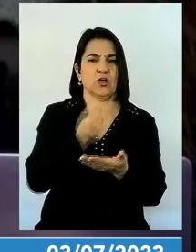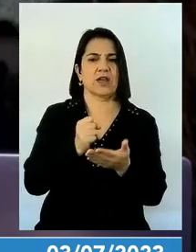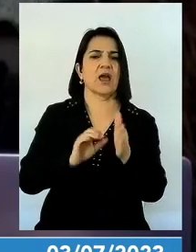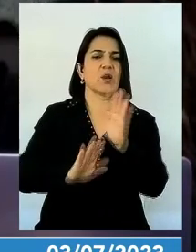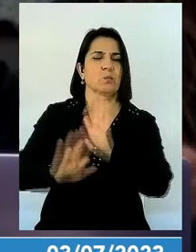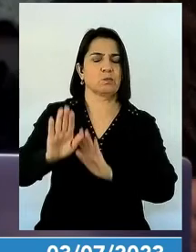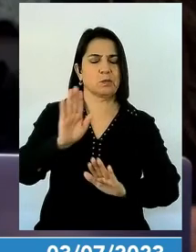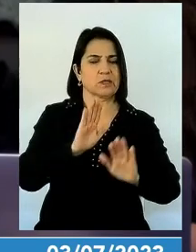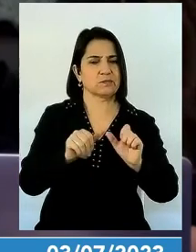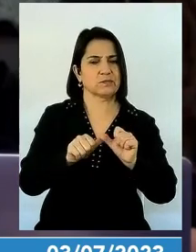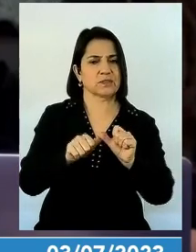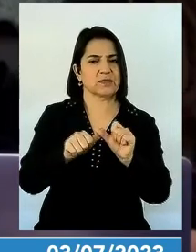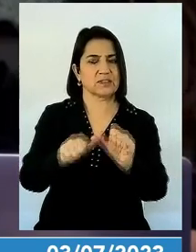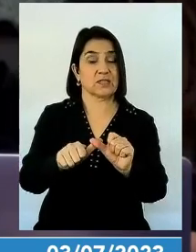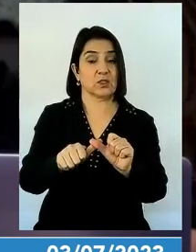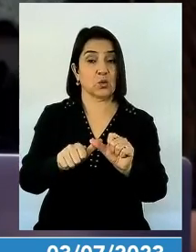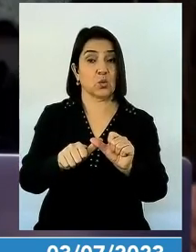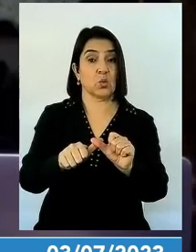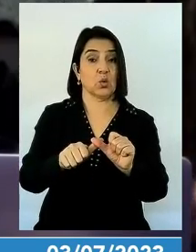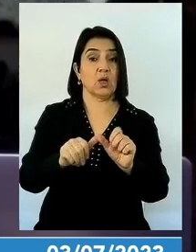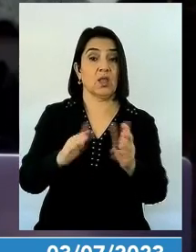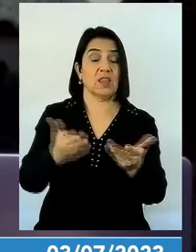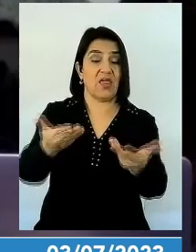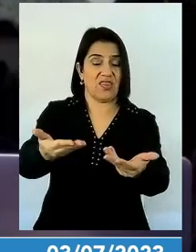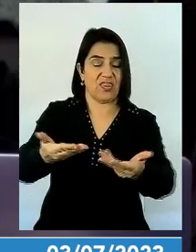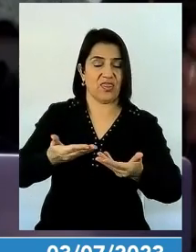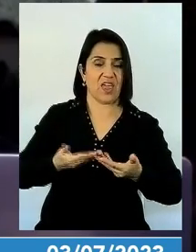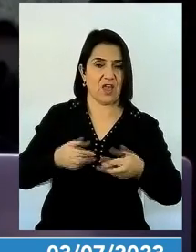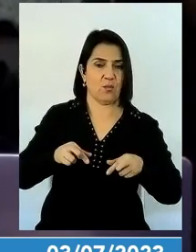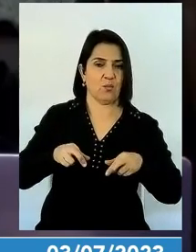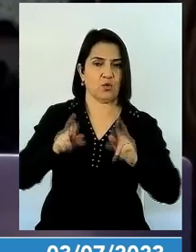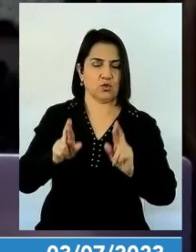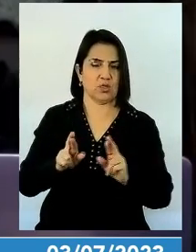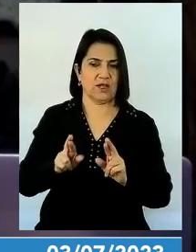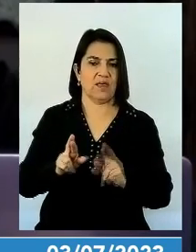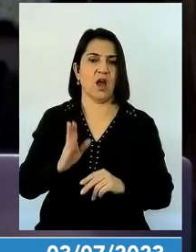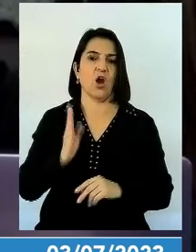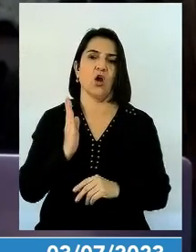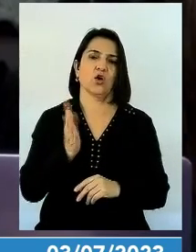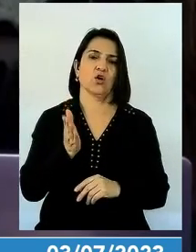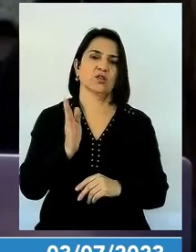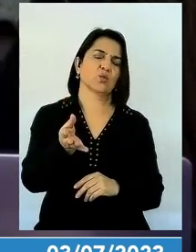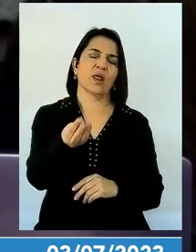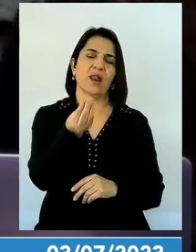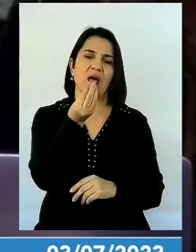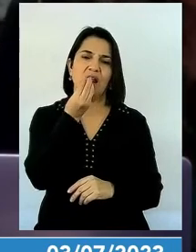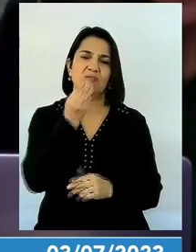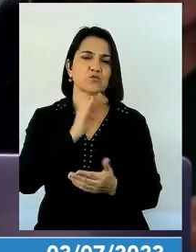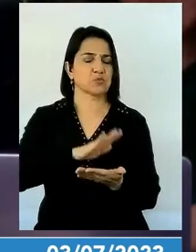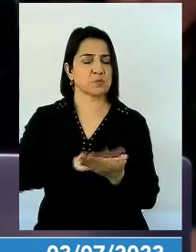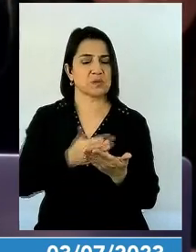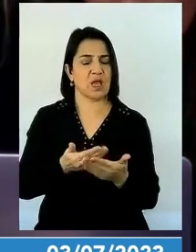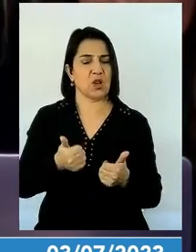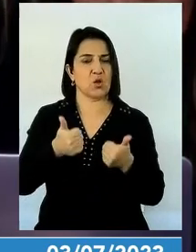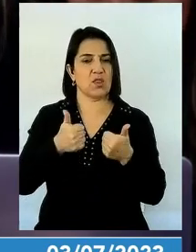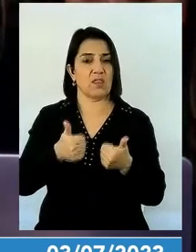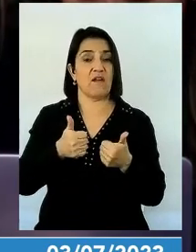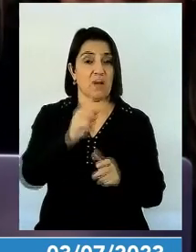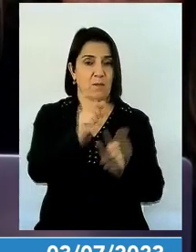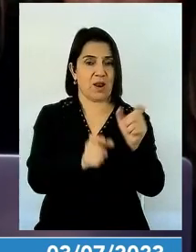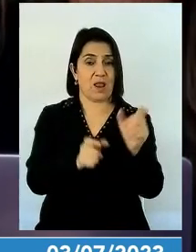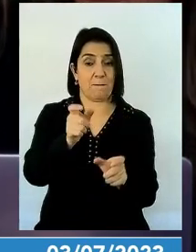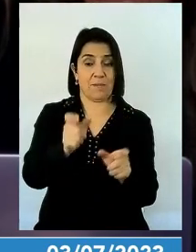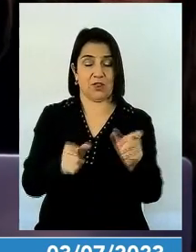nos brinde la oportunidad de mantener una alimentación, por ejemplo, saludable para el ser humano. Un